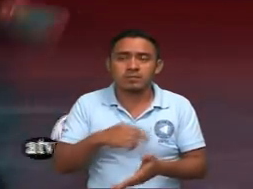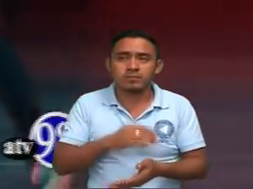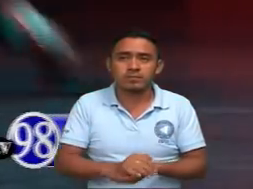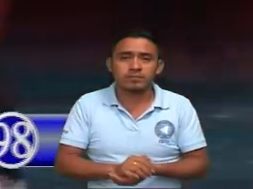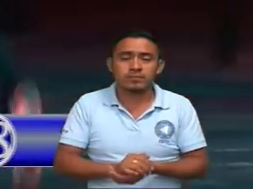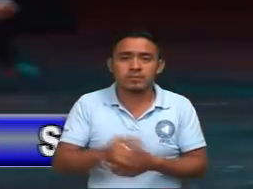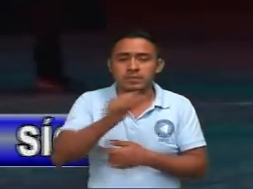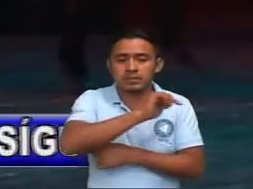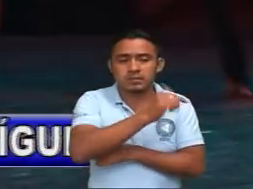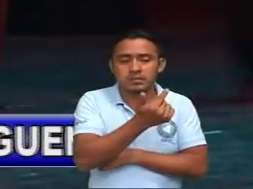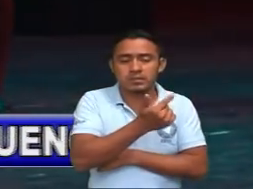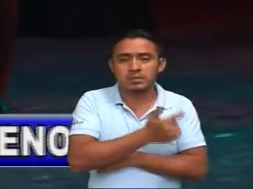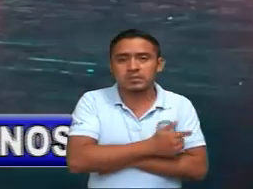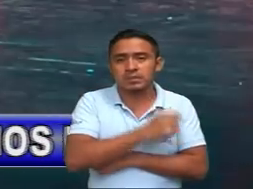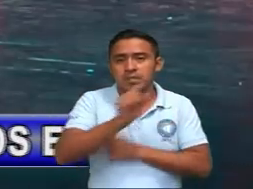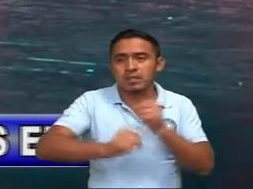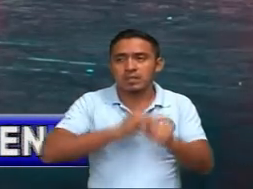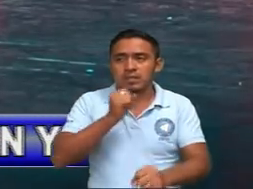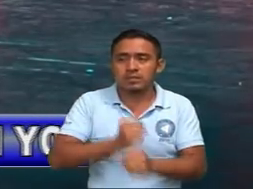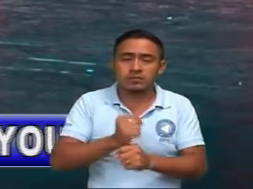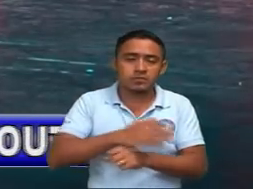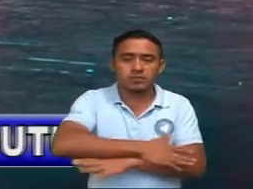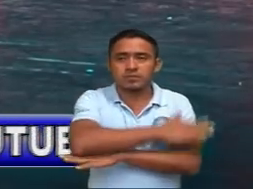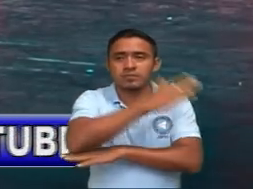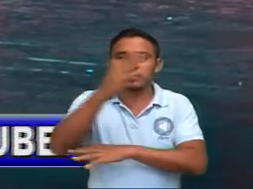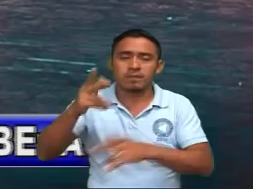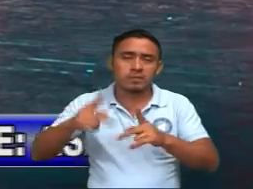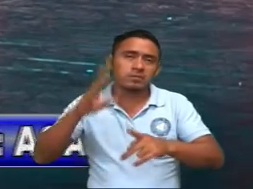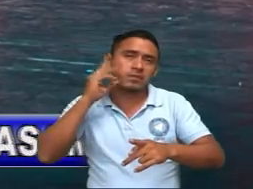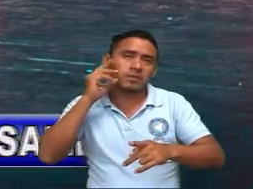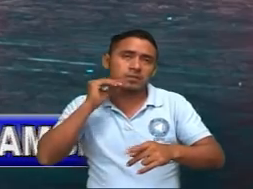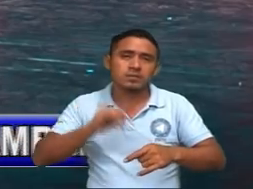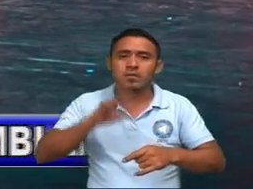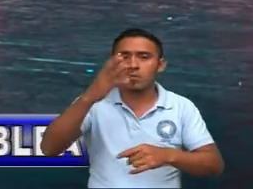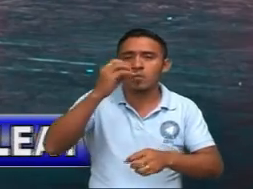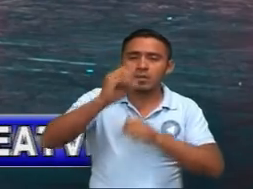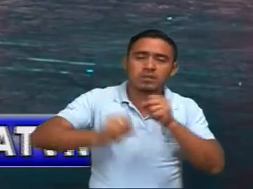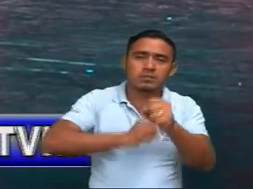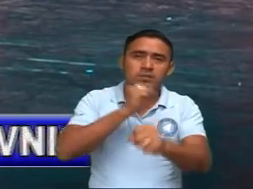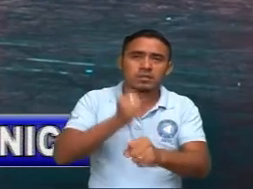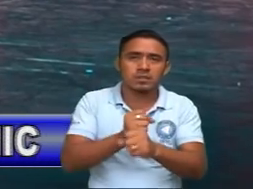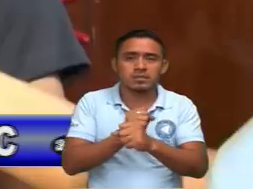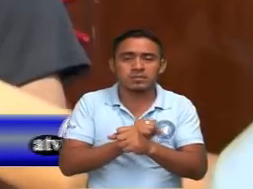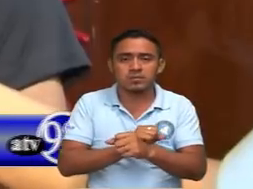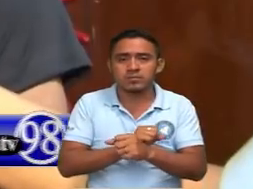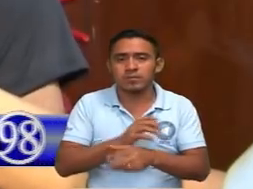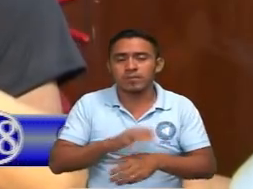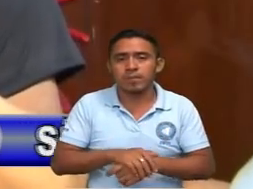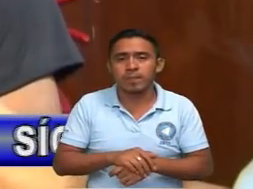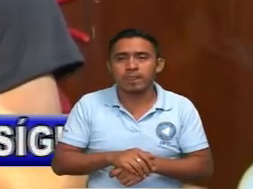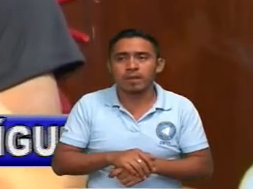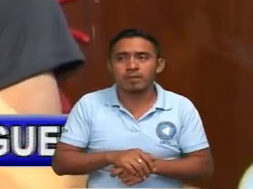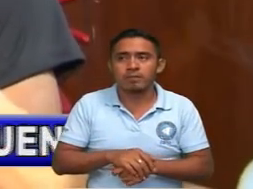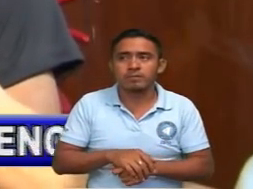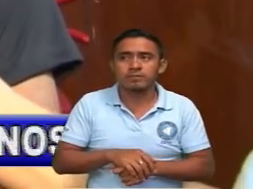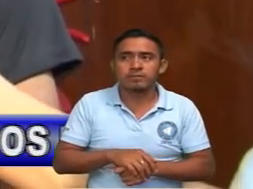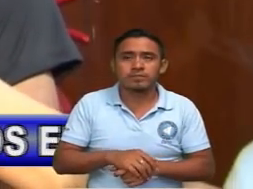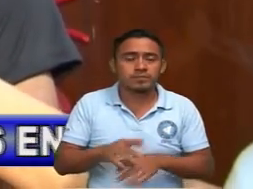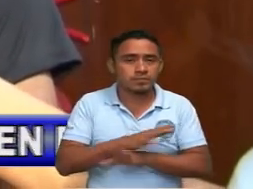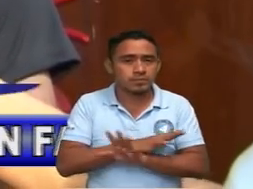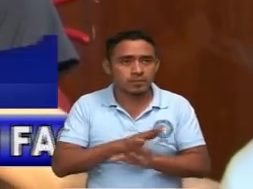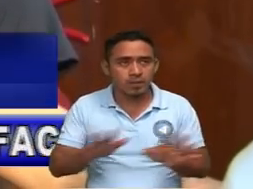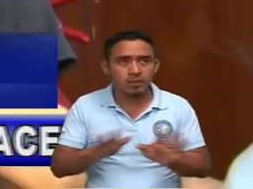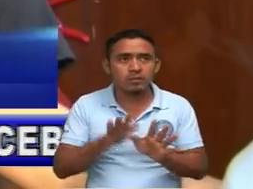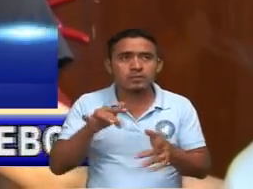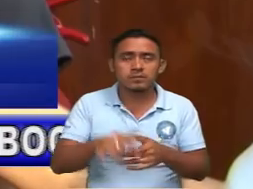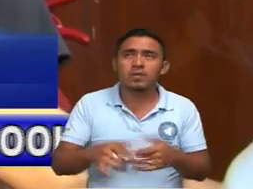desde 7 años hasta bailarines profesionales que superan los 40 años de edad. Nosotros hacemos cada año este encuentro